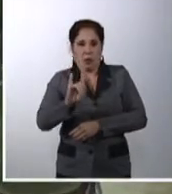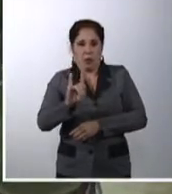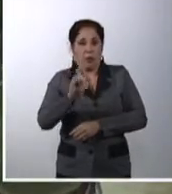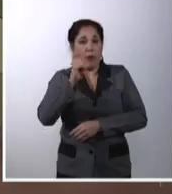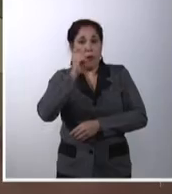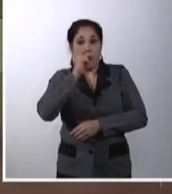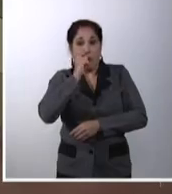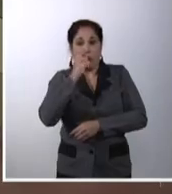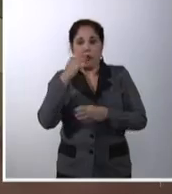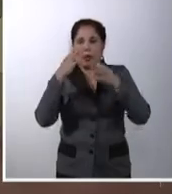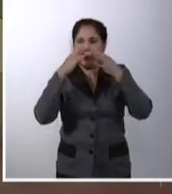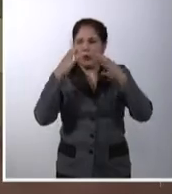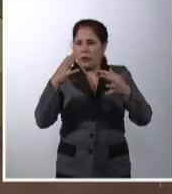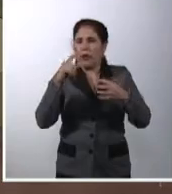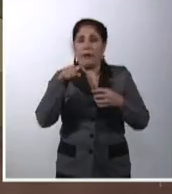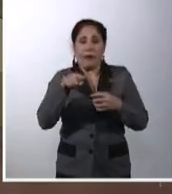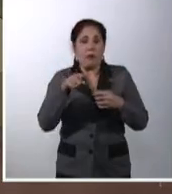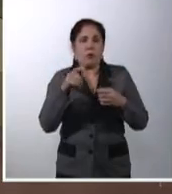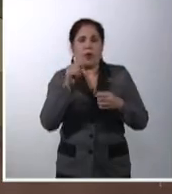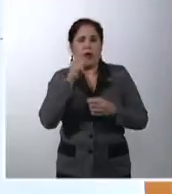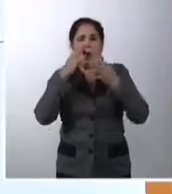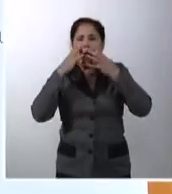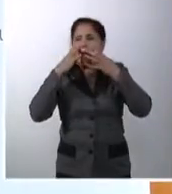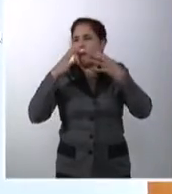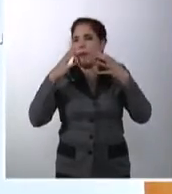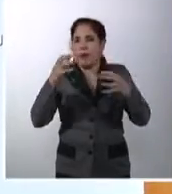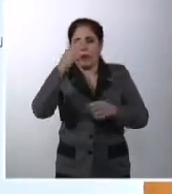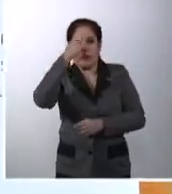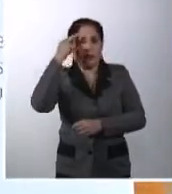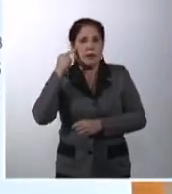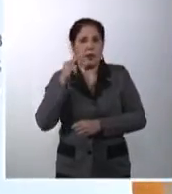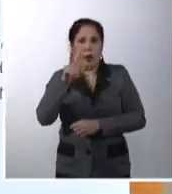Cancel Miranda es considerado una de las figuras cumbres del siglo XX en Puerto Rico.